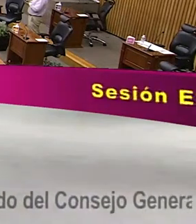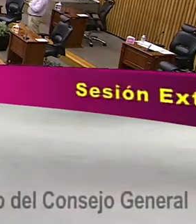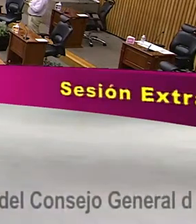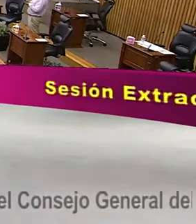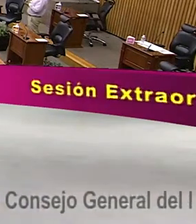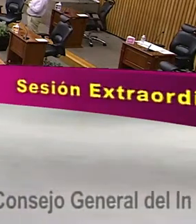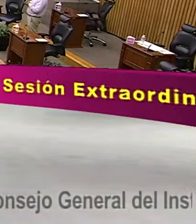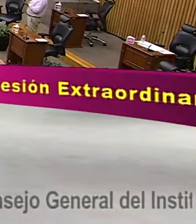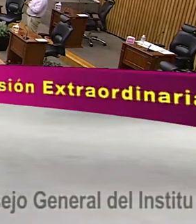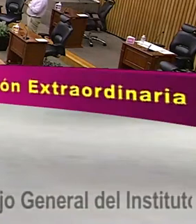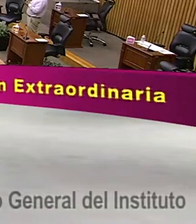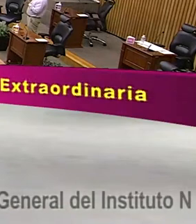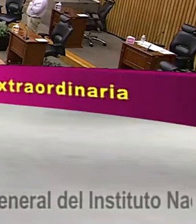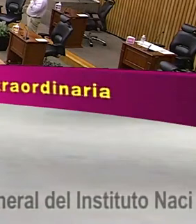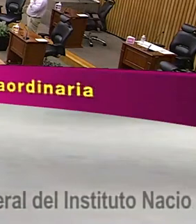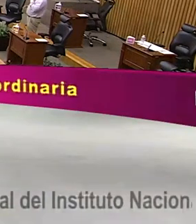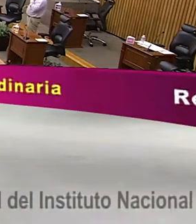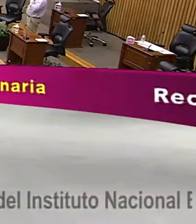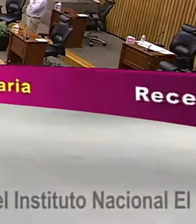2